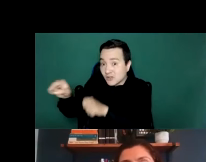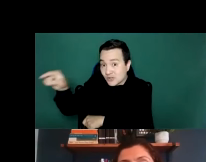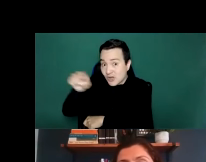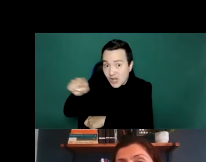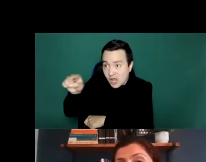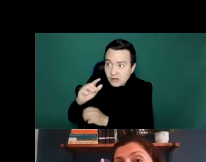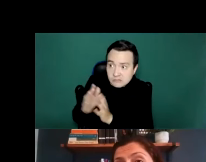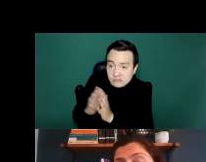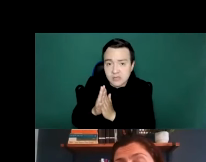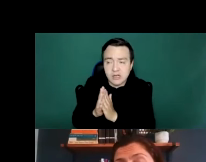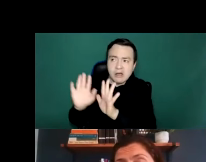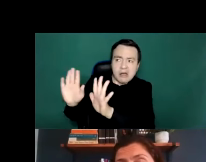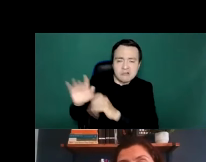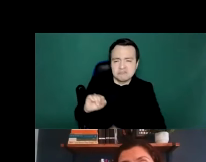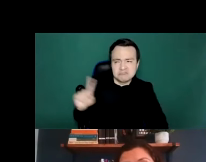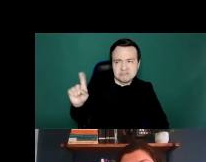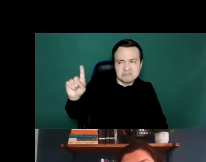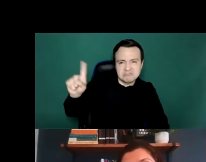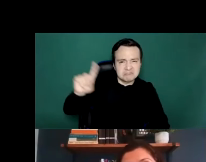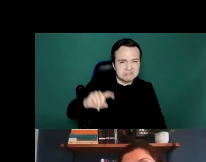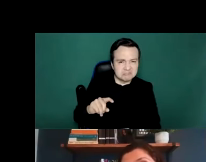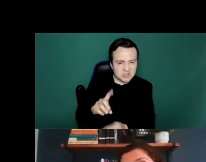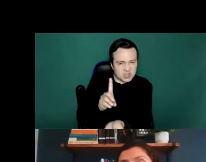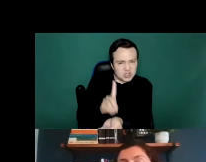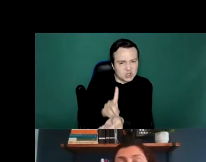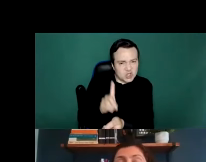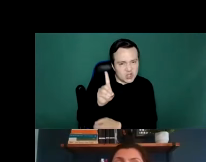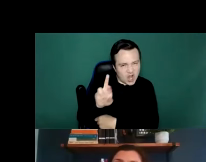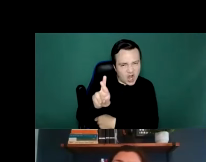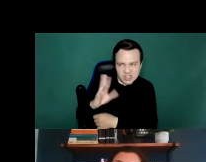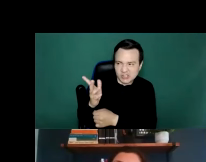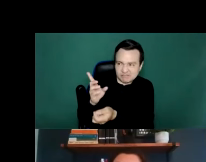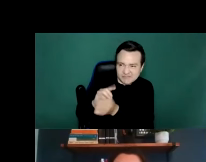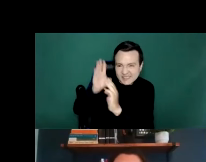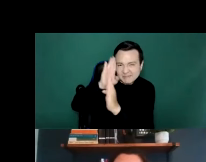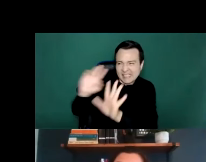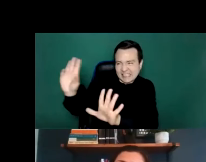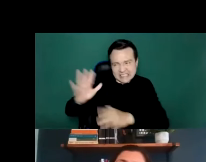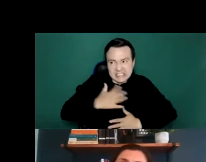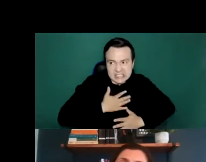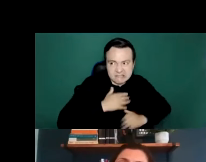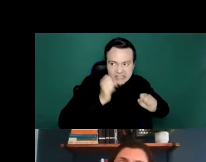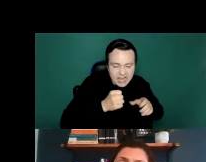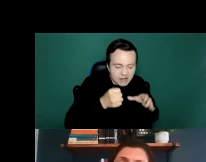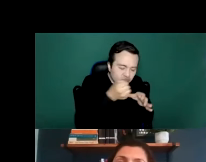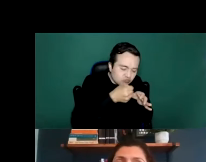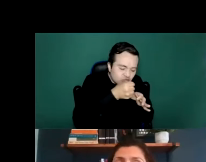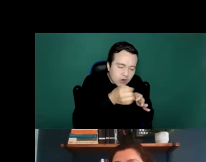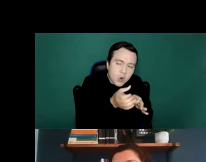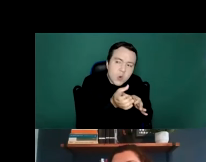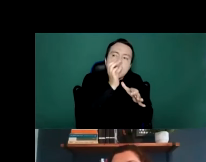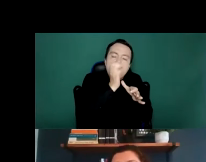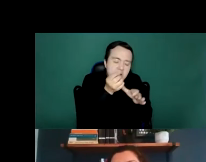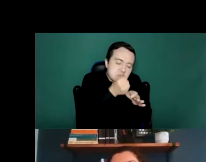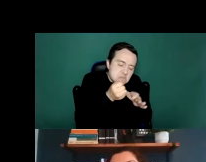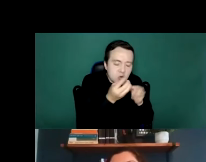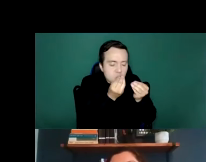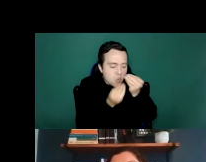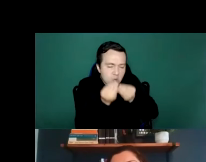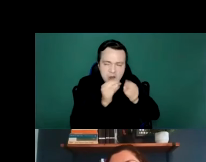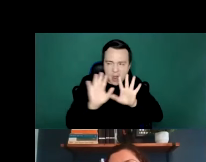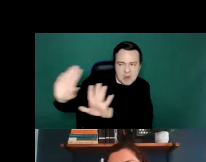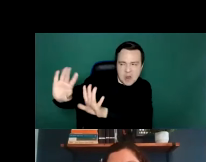medicina tradicional o alternativa. Todas estas barreras de aceptabilidad son también causas, son también parte de las razones por las cuales